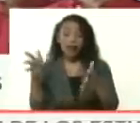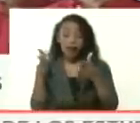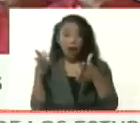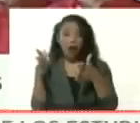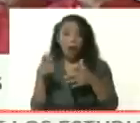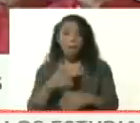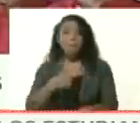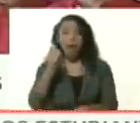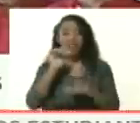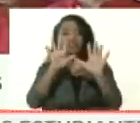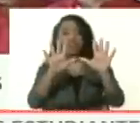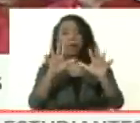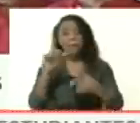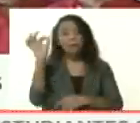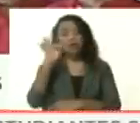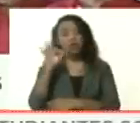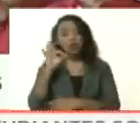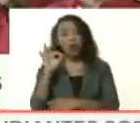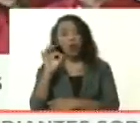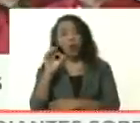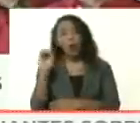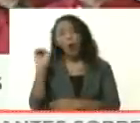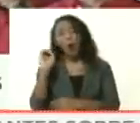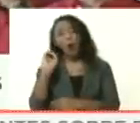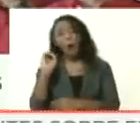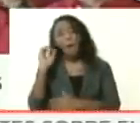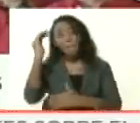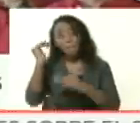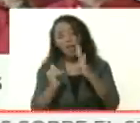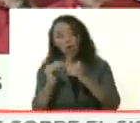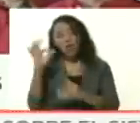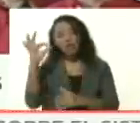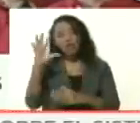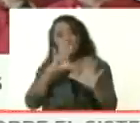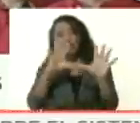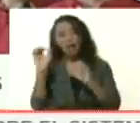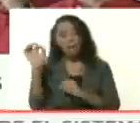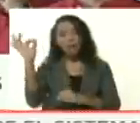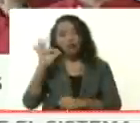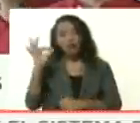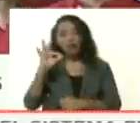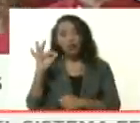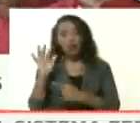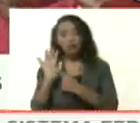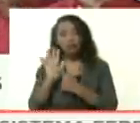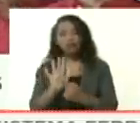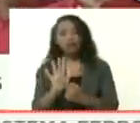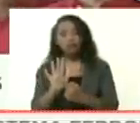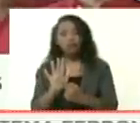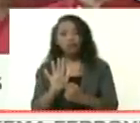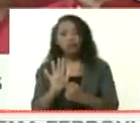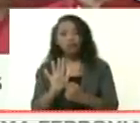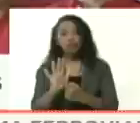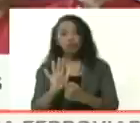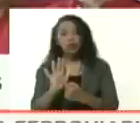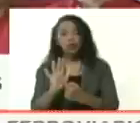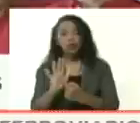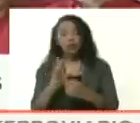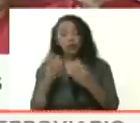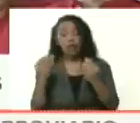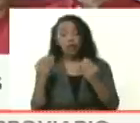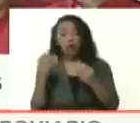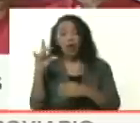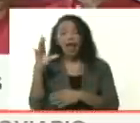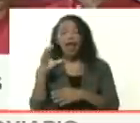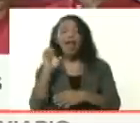del 10% o menos del 10%. Los estudios, la auditoría demostró que fue más del 10%. Por lo tanto, ganó Evo Morales